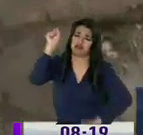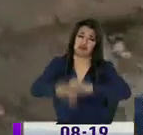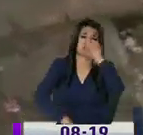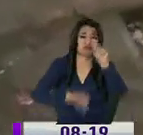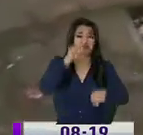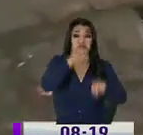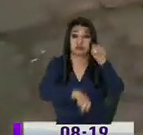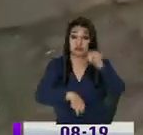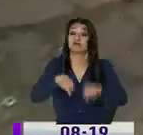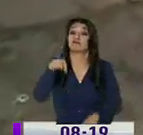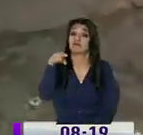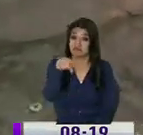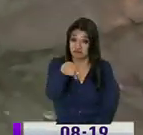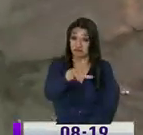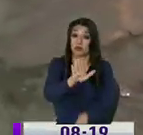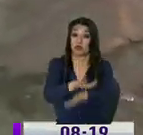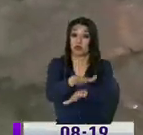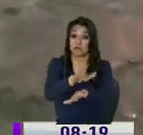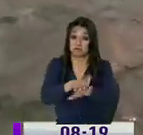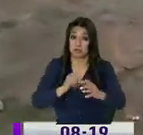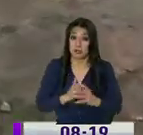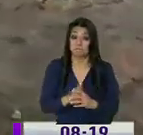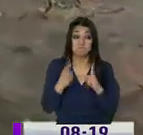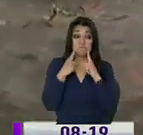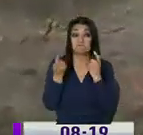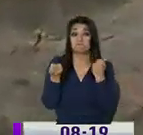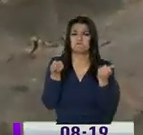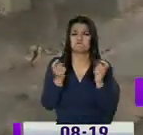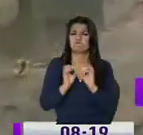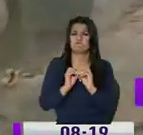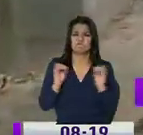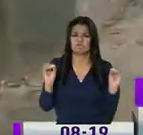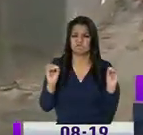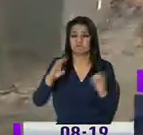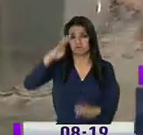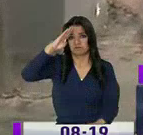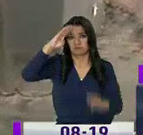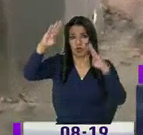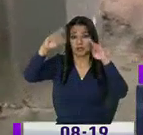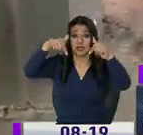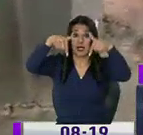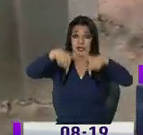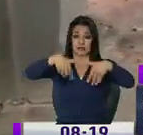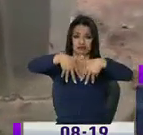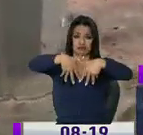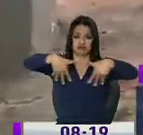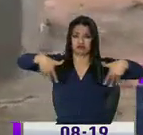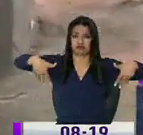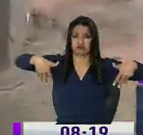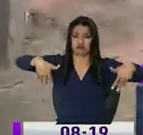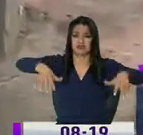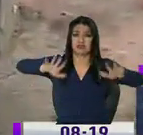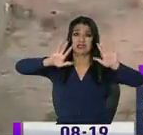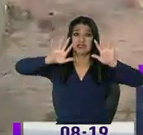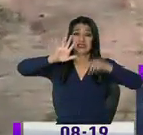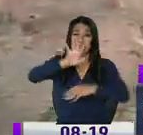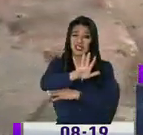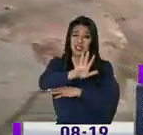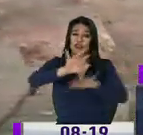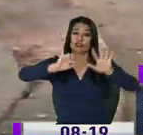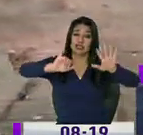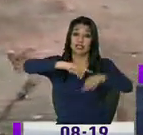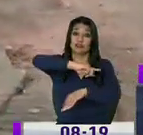fue realmente que se salió de control. La policía estuvo alrededor de 5 o 6 horas